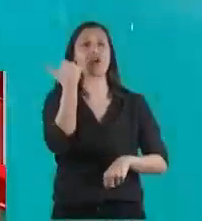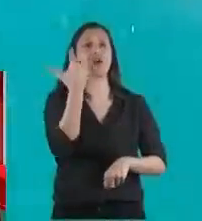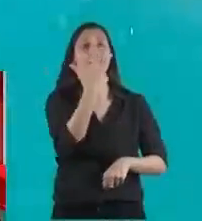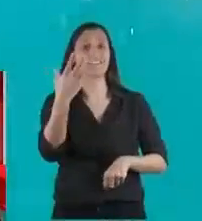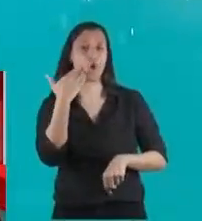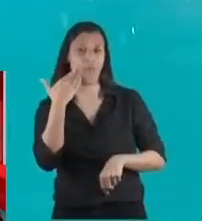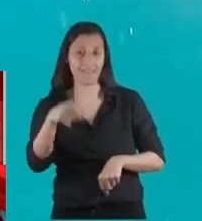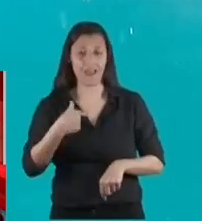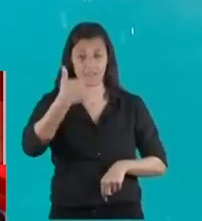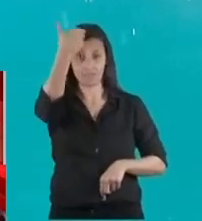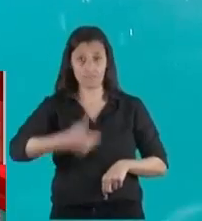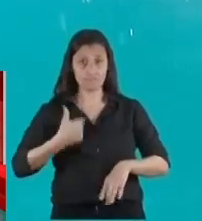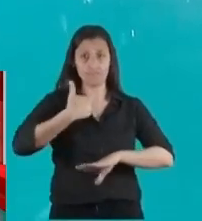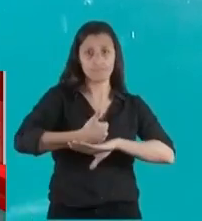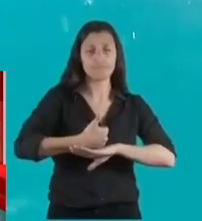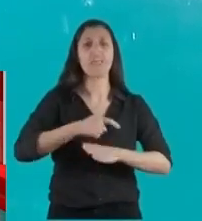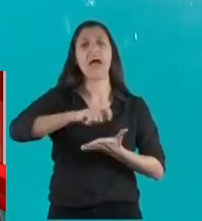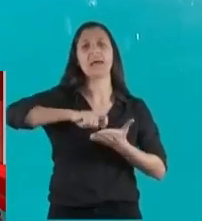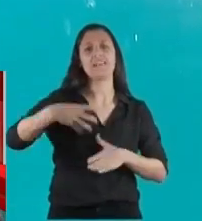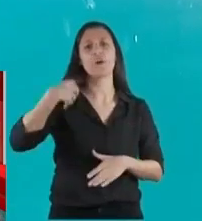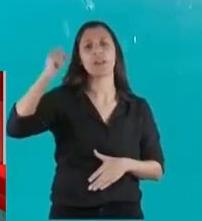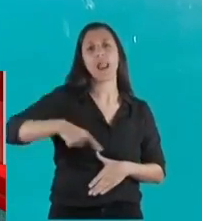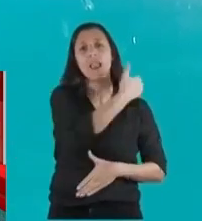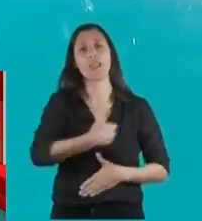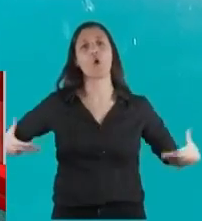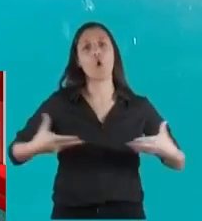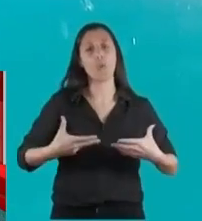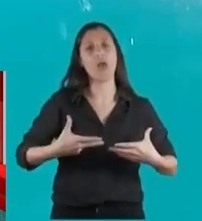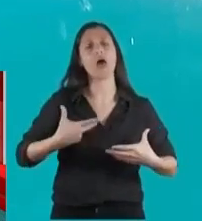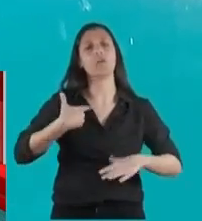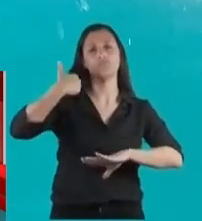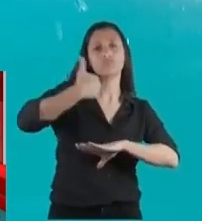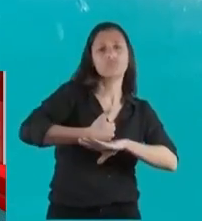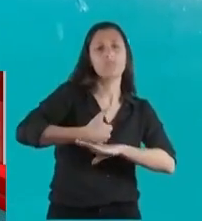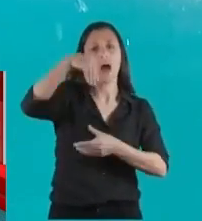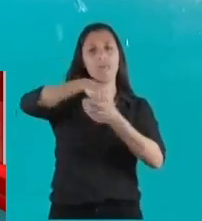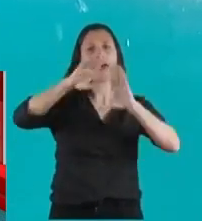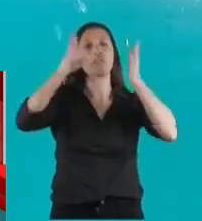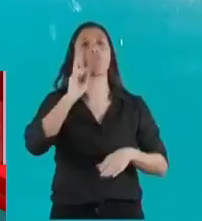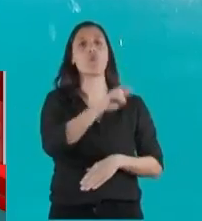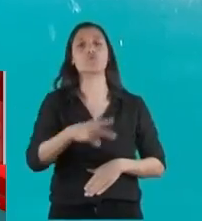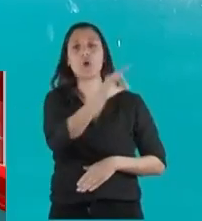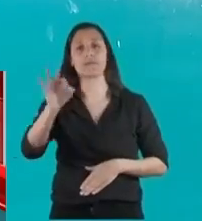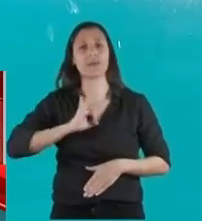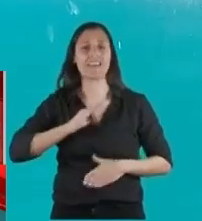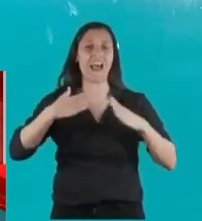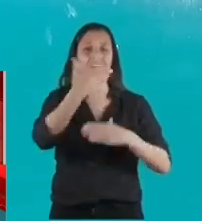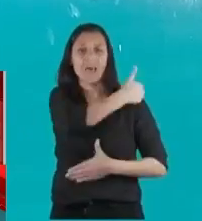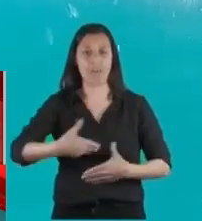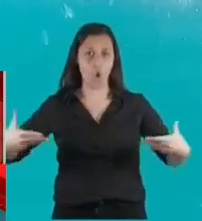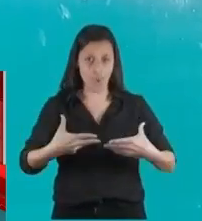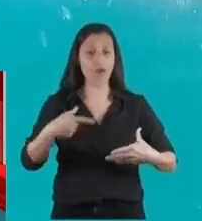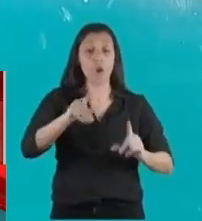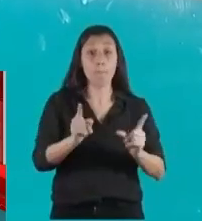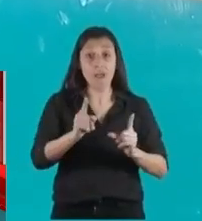horas, yo, el Escribano General de Gobierno de la Nación, me constituyo en el Museo del Bicentenario de la Casa de Gobierno,